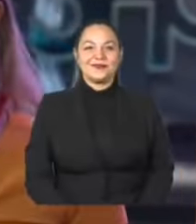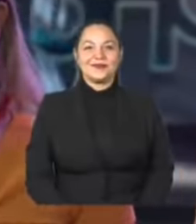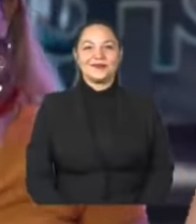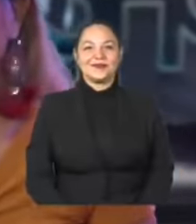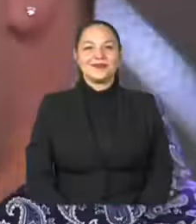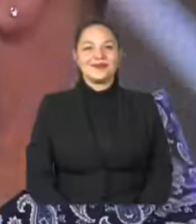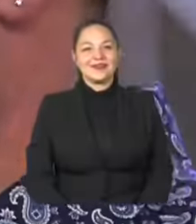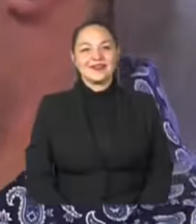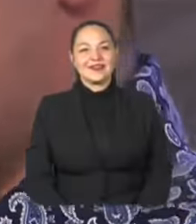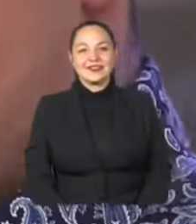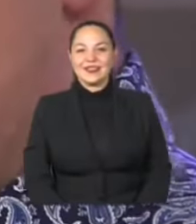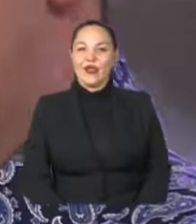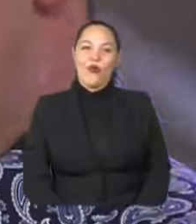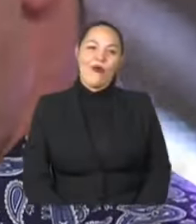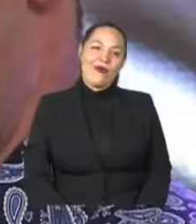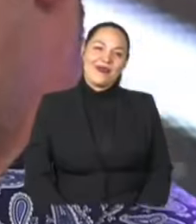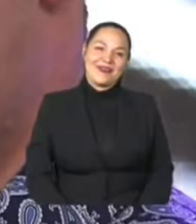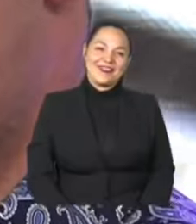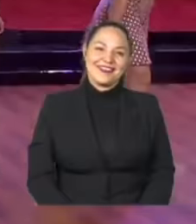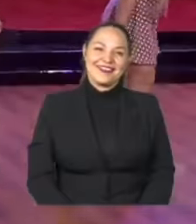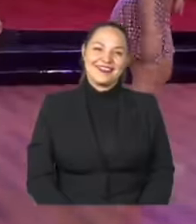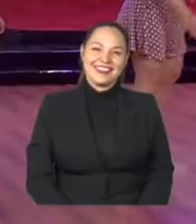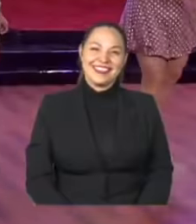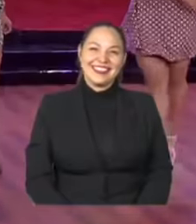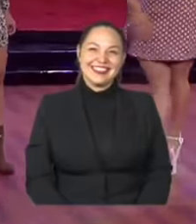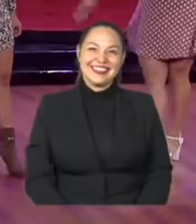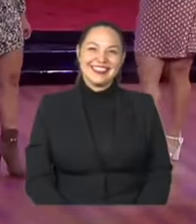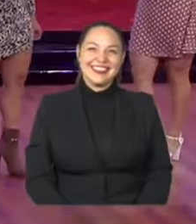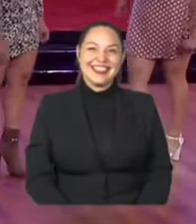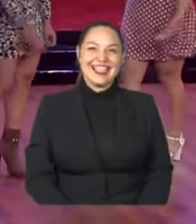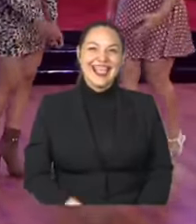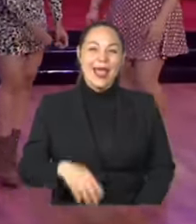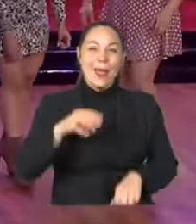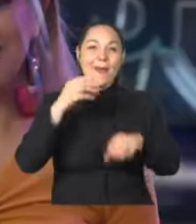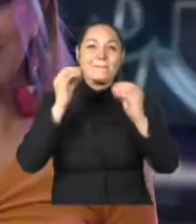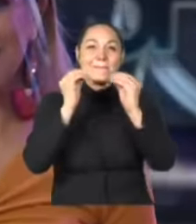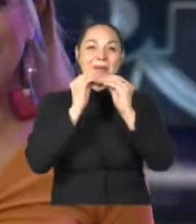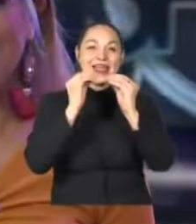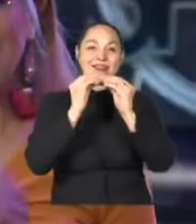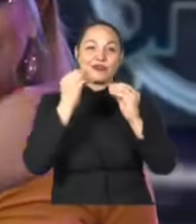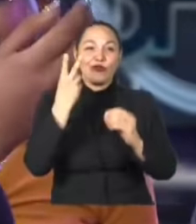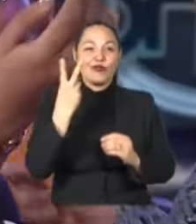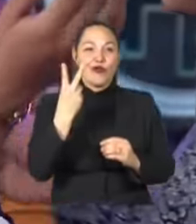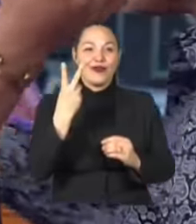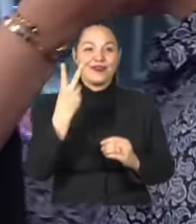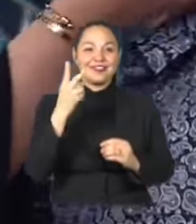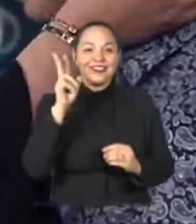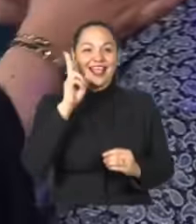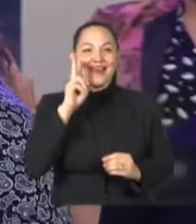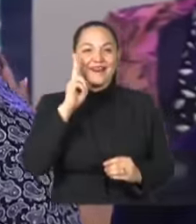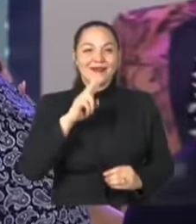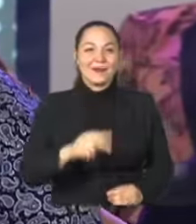No, ¿cómo crees? Dale, aprovecha, Mili. Va el beso número dos. Sí.